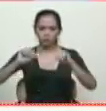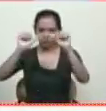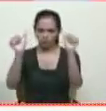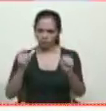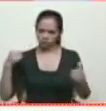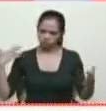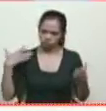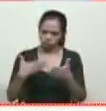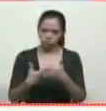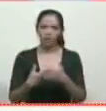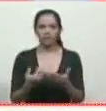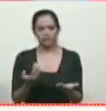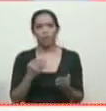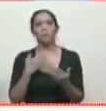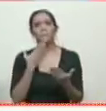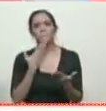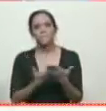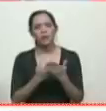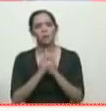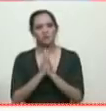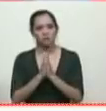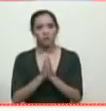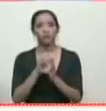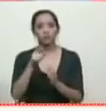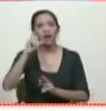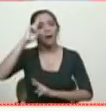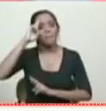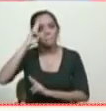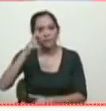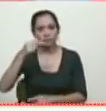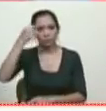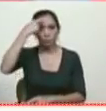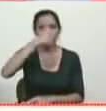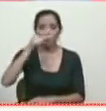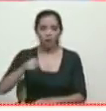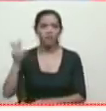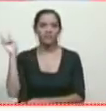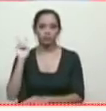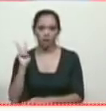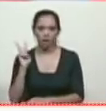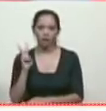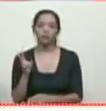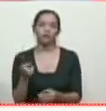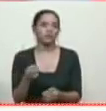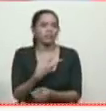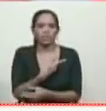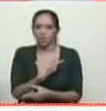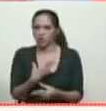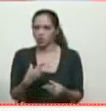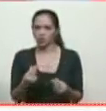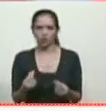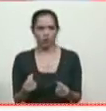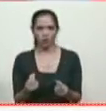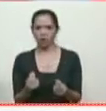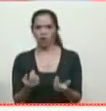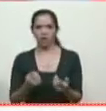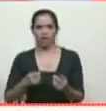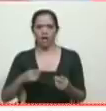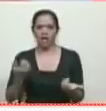le solicitan, con todo respeto, que respete al pueblo venezolano y que no se monte en la